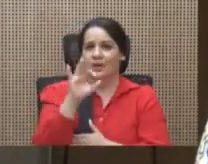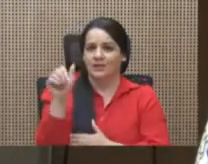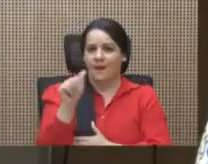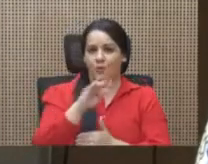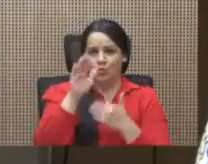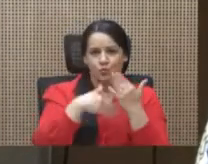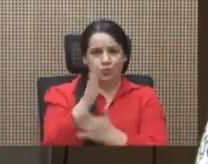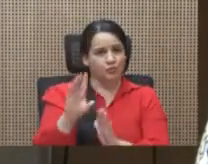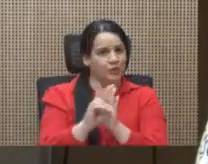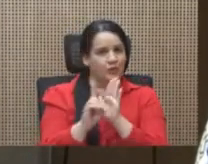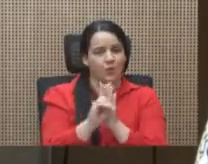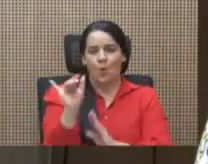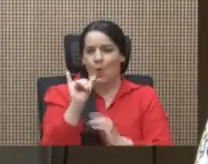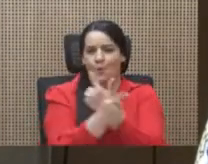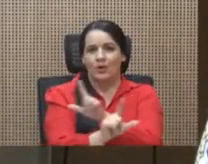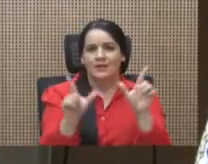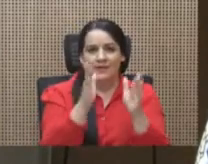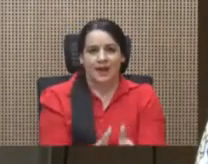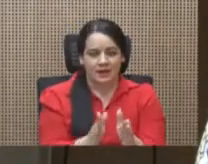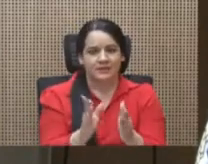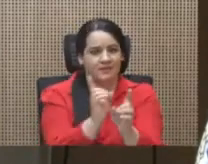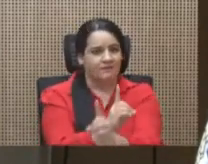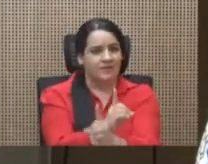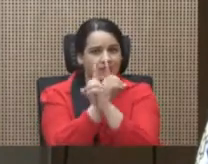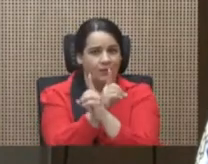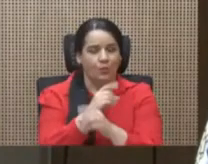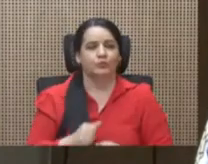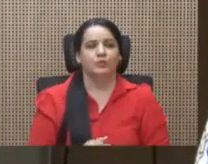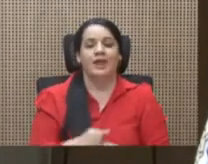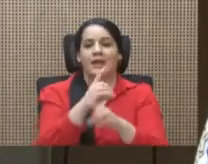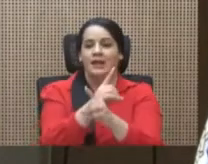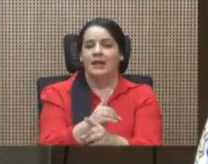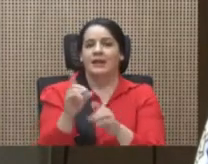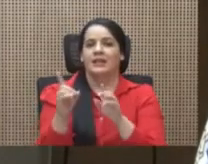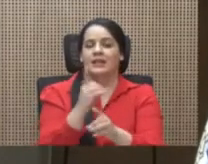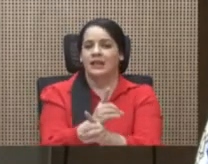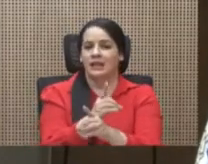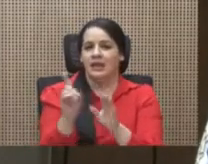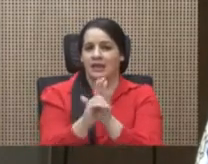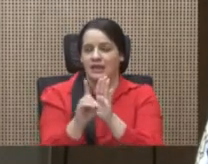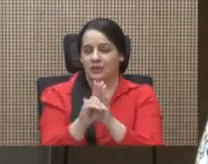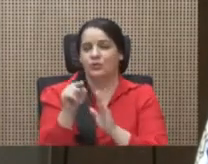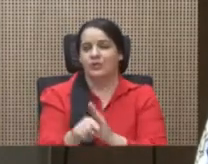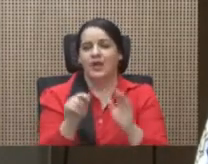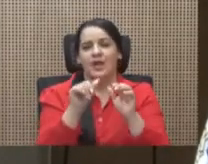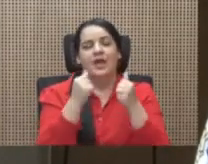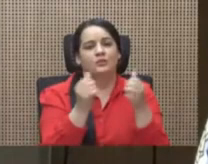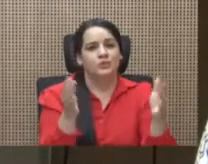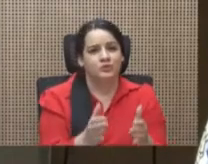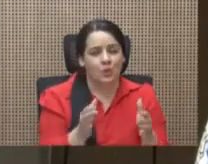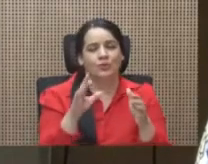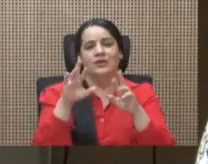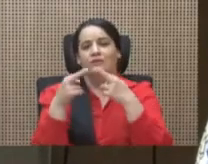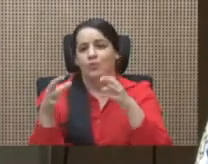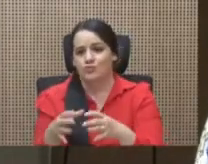su derecho y como liberales lo defendemos. El derecho de asociación, el derecho de reunión, la libertad